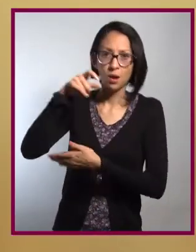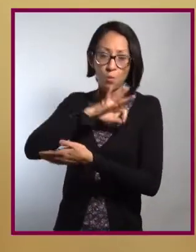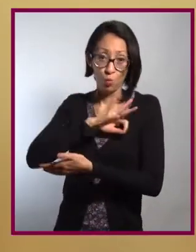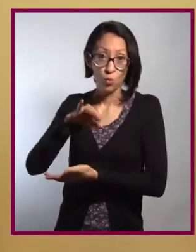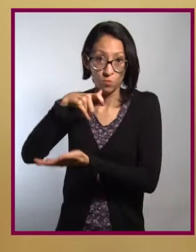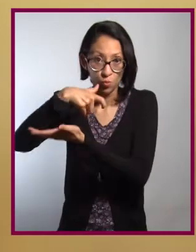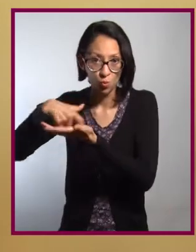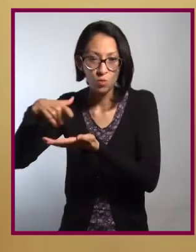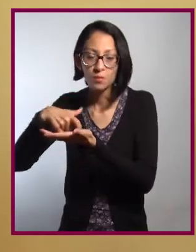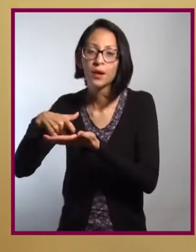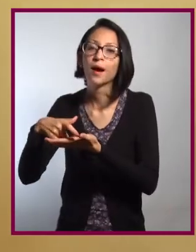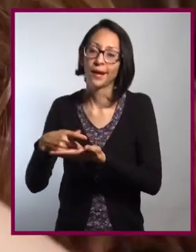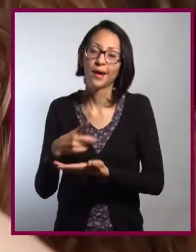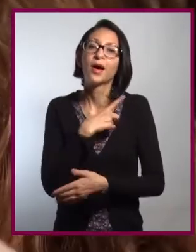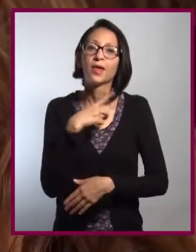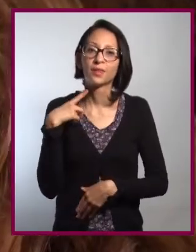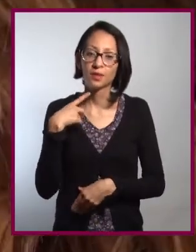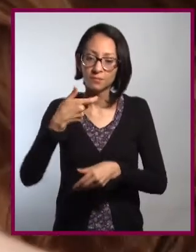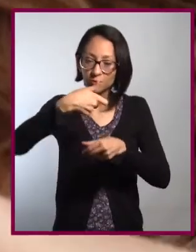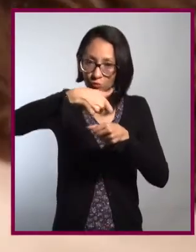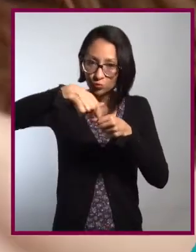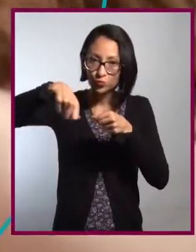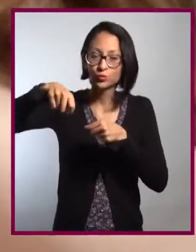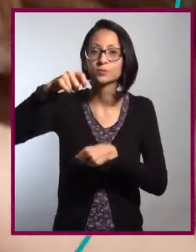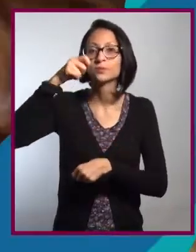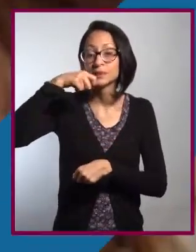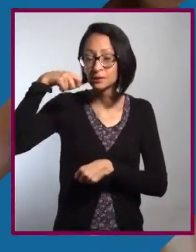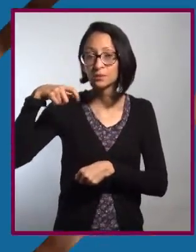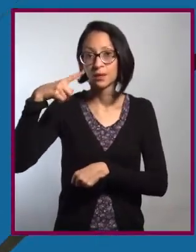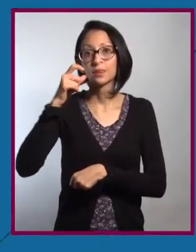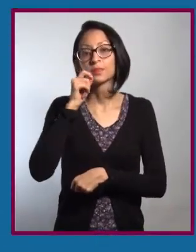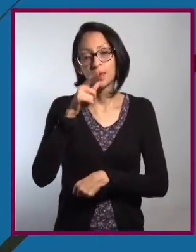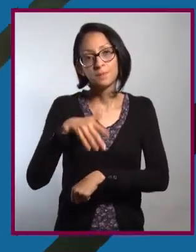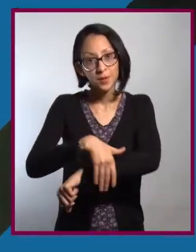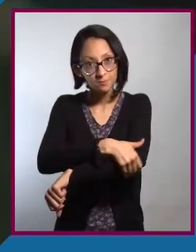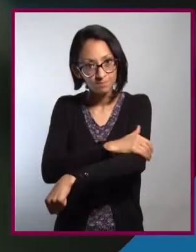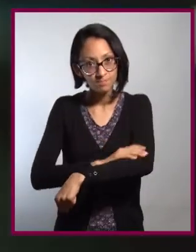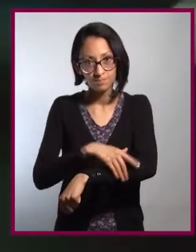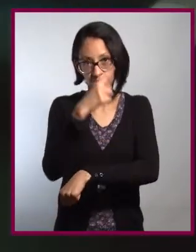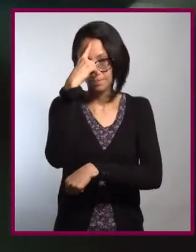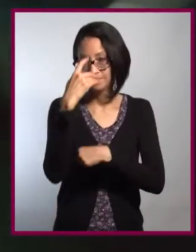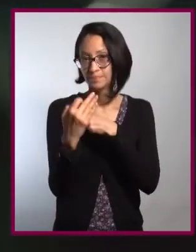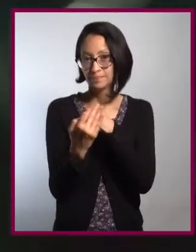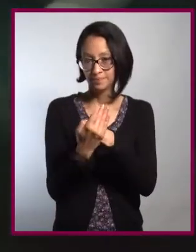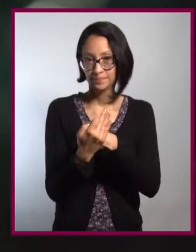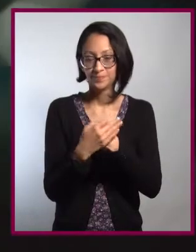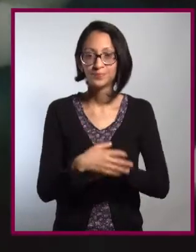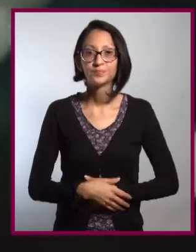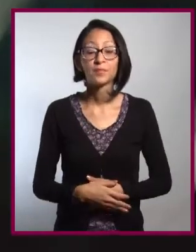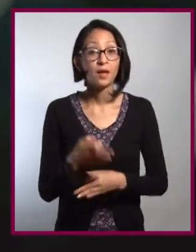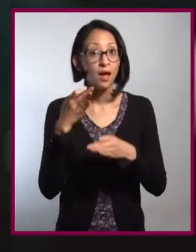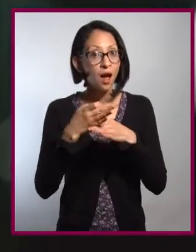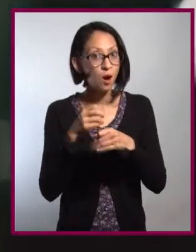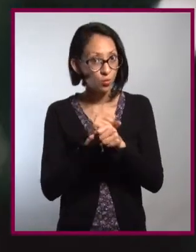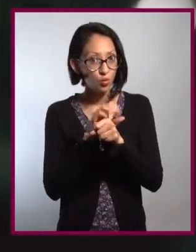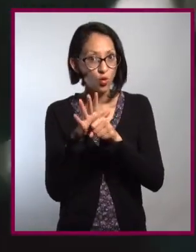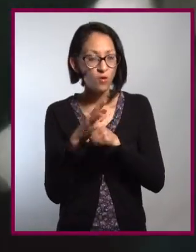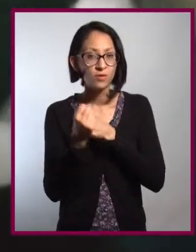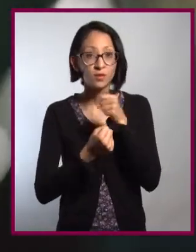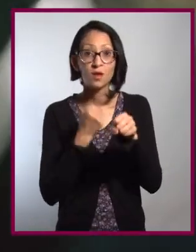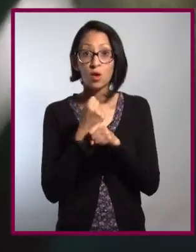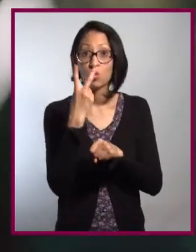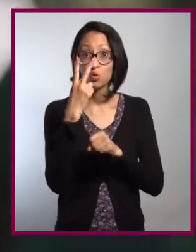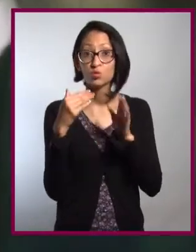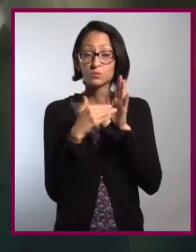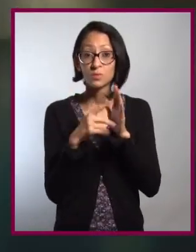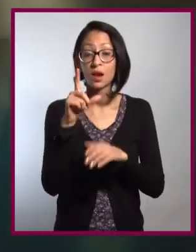deben incluirse pasta de dientes y crema para el cuerpo. Debido al COVID-19, desde el 2020 nuestros